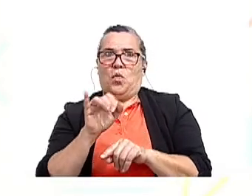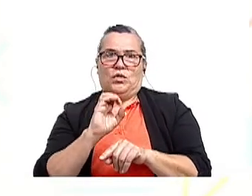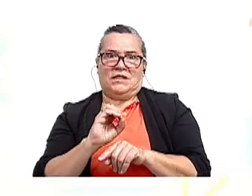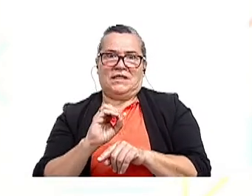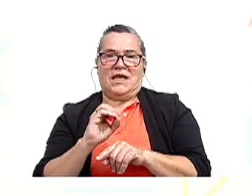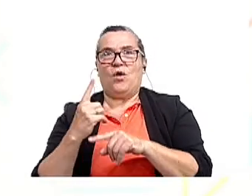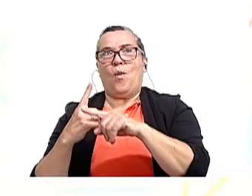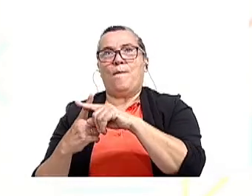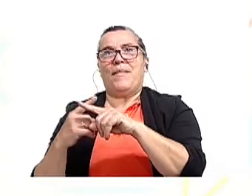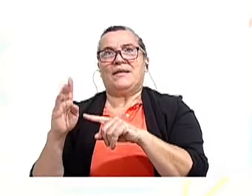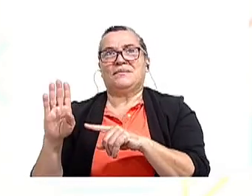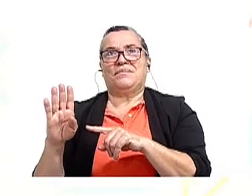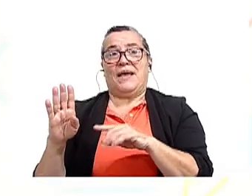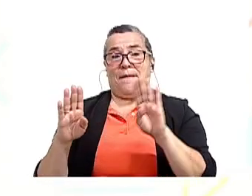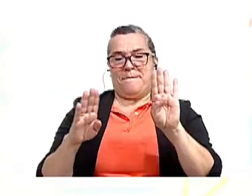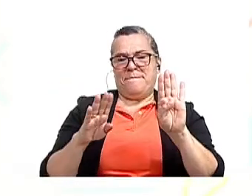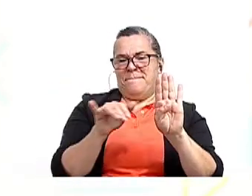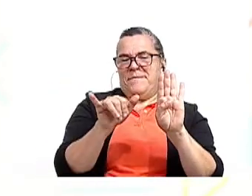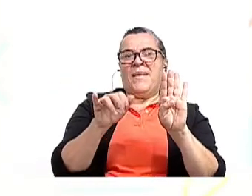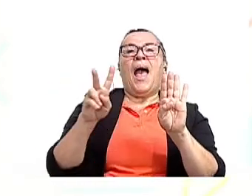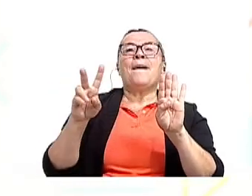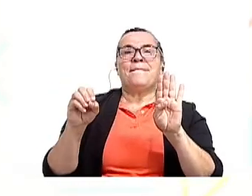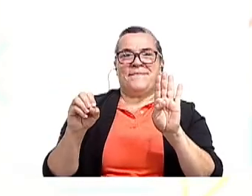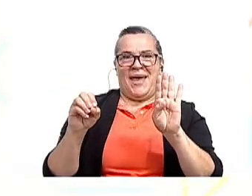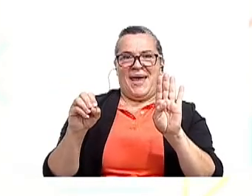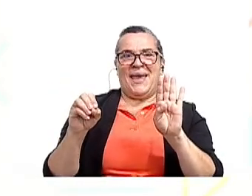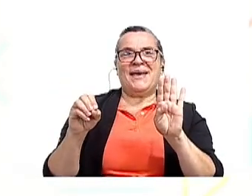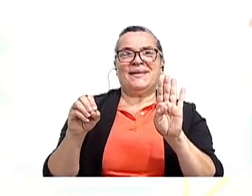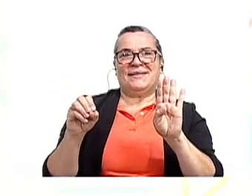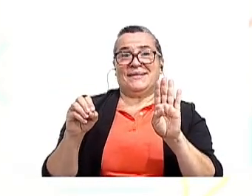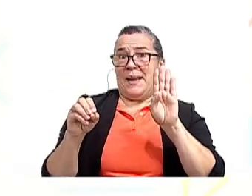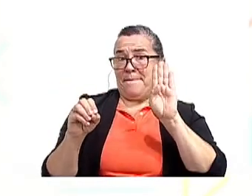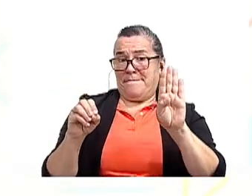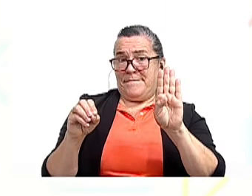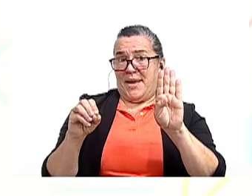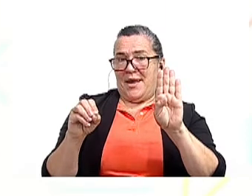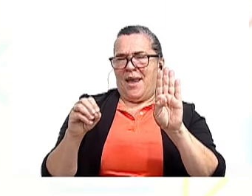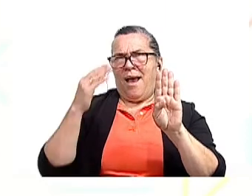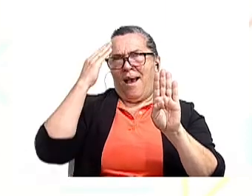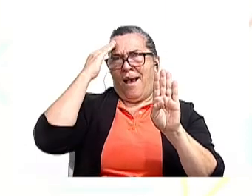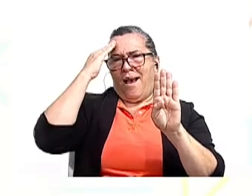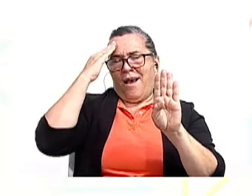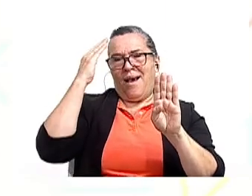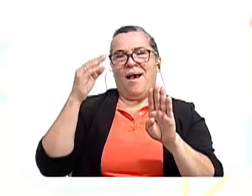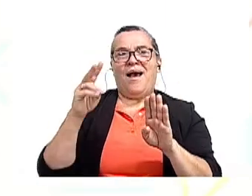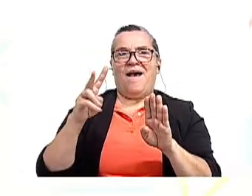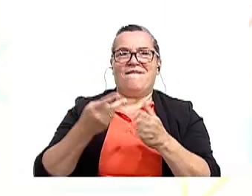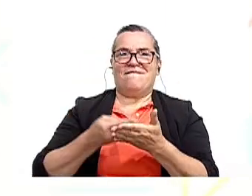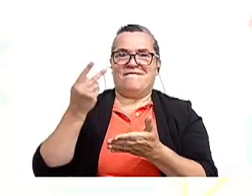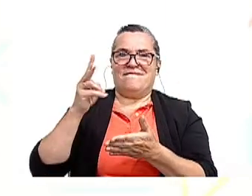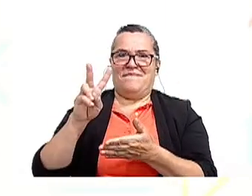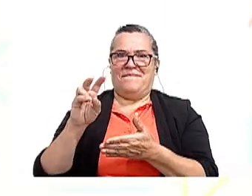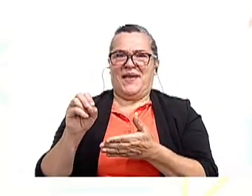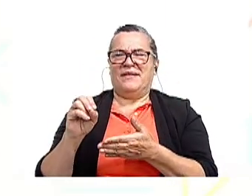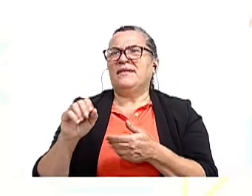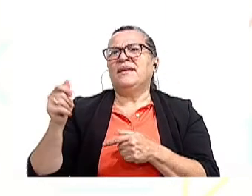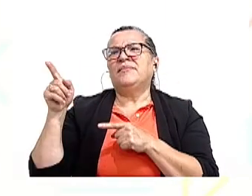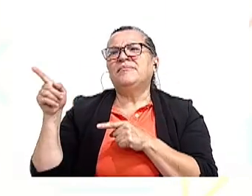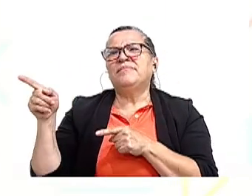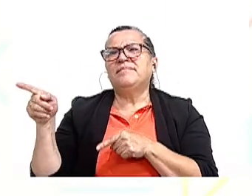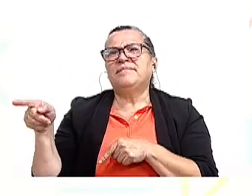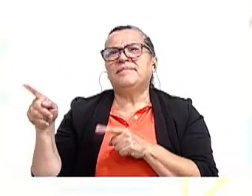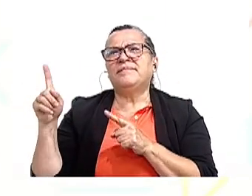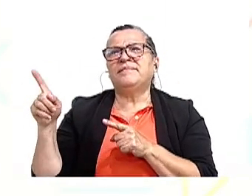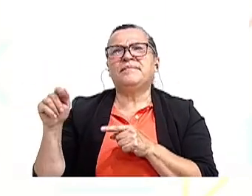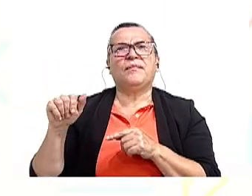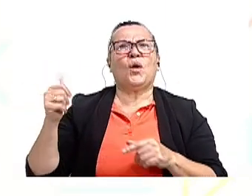el valor de b es igual a ¿cuánto? A 20. Ya conocemos el valor de b. ¿Qué otro dato conocemos nosotros?